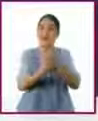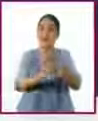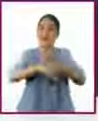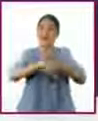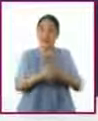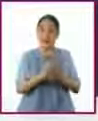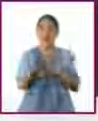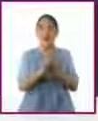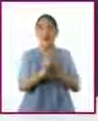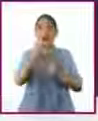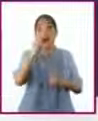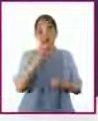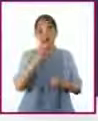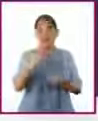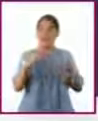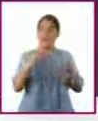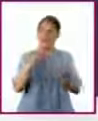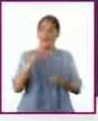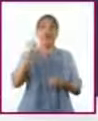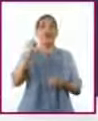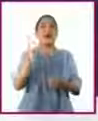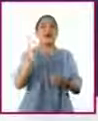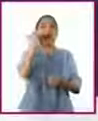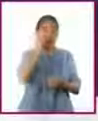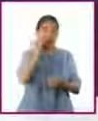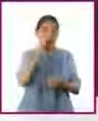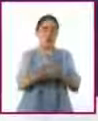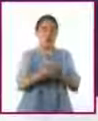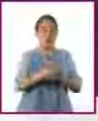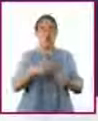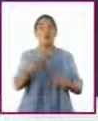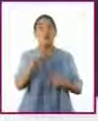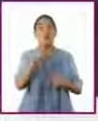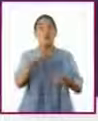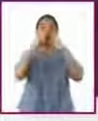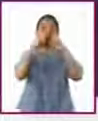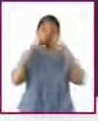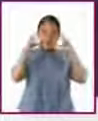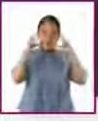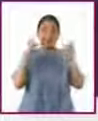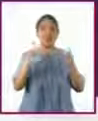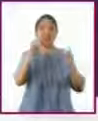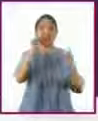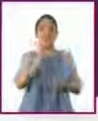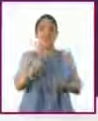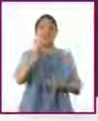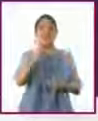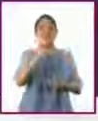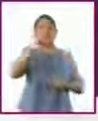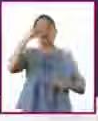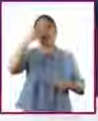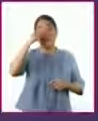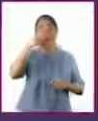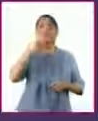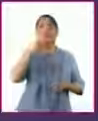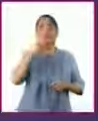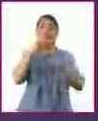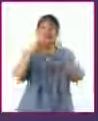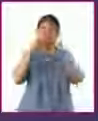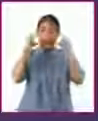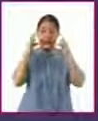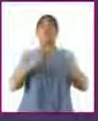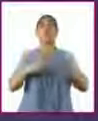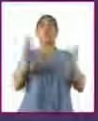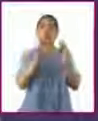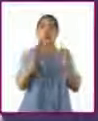manos con agua y abundante jabón, usando el cubrebocas adecuadamente de forma que cubra nariz y boca, y aunque